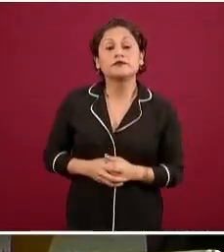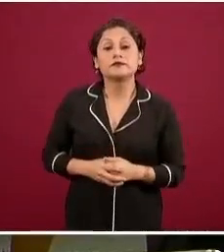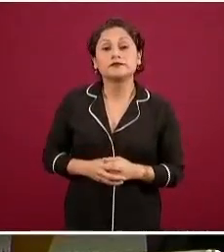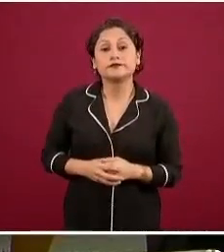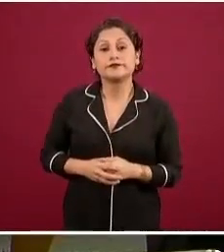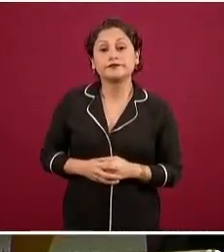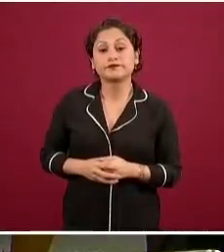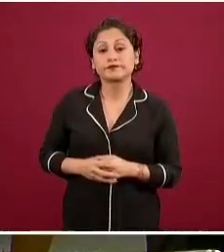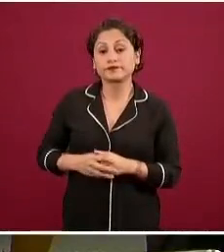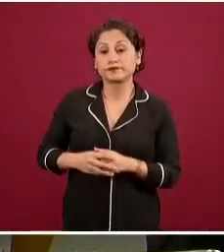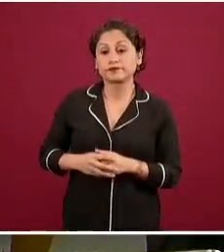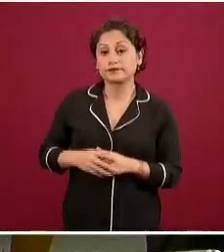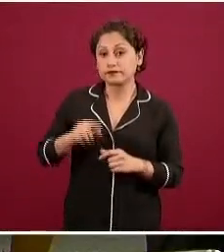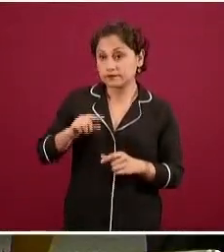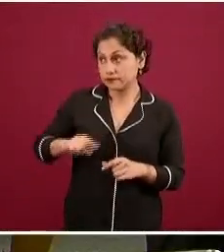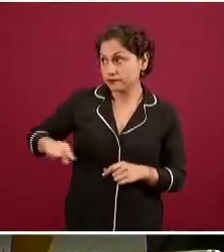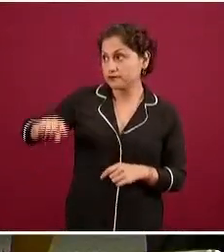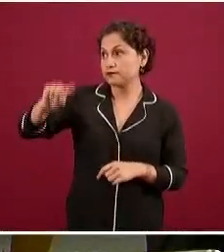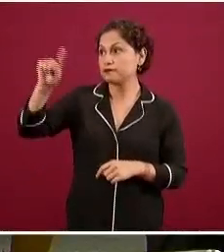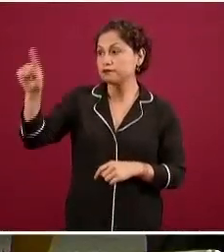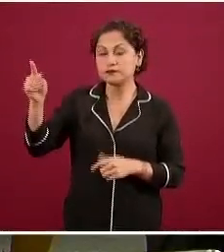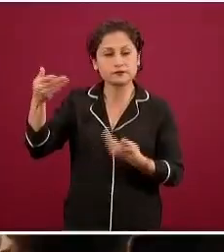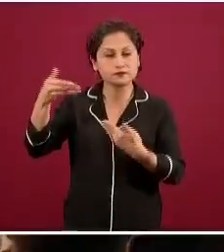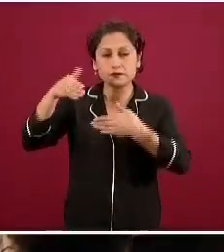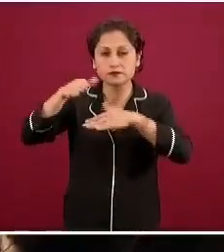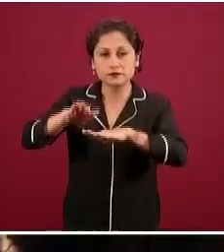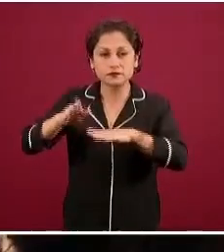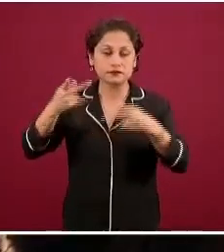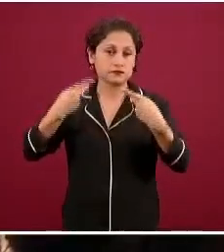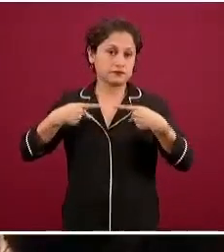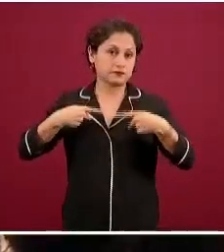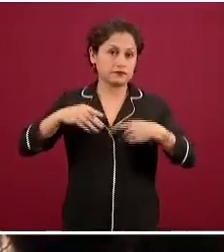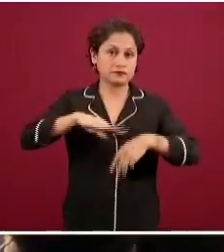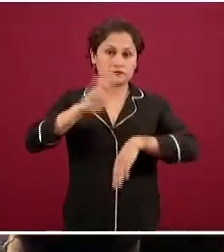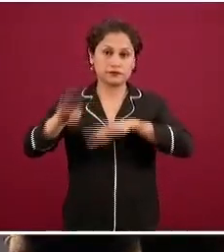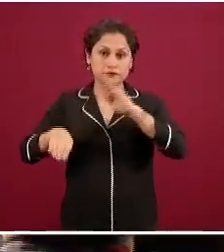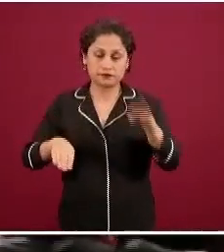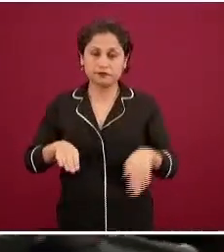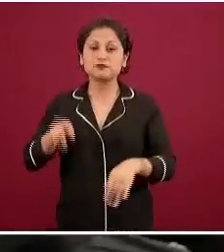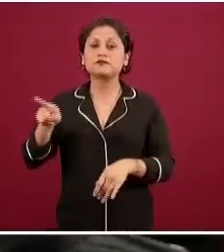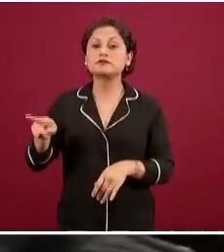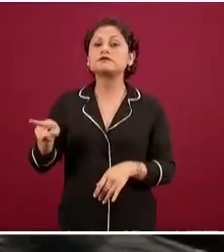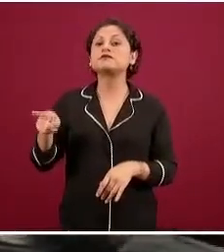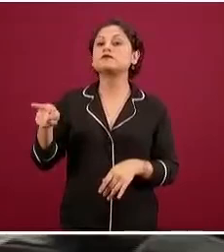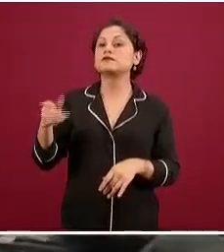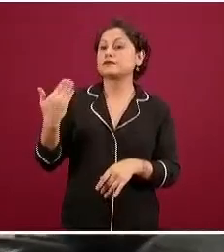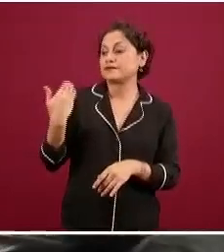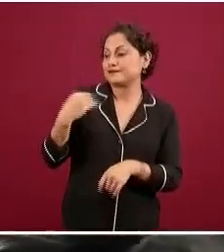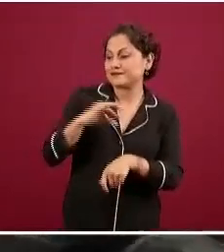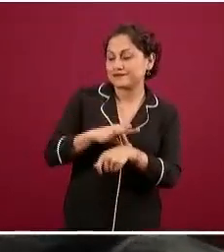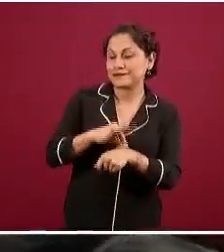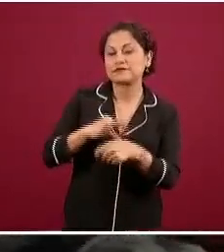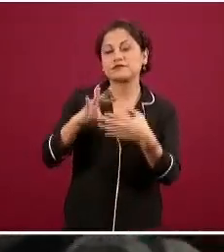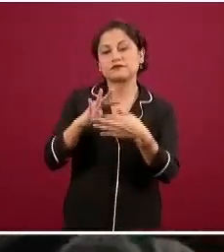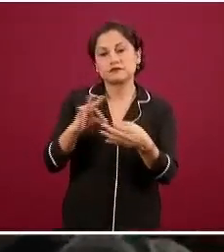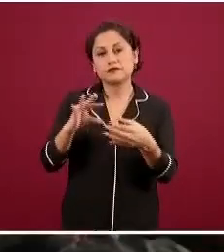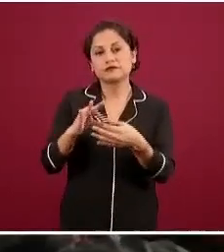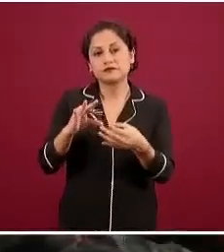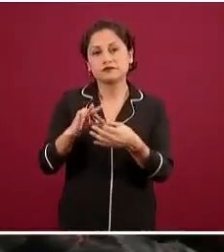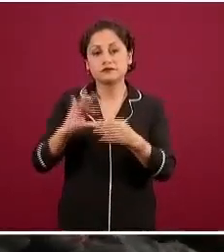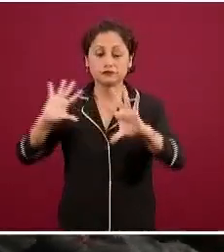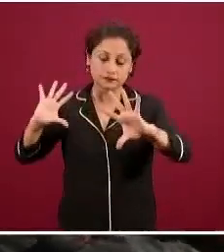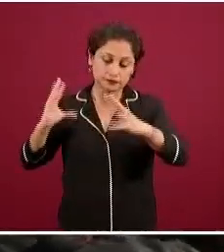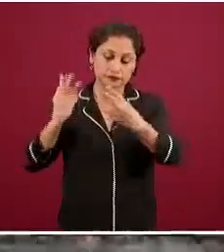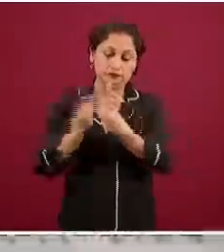caso es de las defunciones. Y acaba de comentar el doctor Alomía que muy desafortunadamente ya han